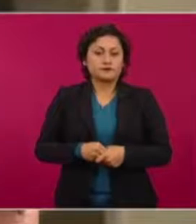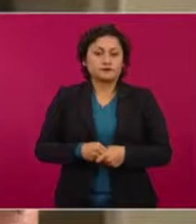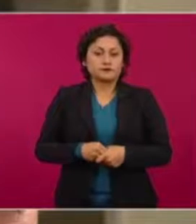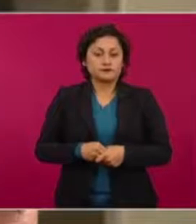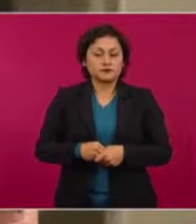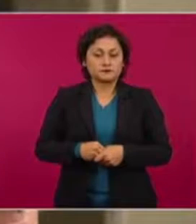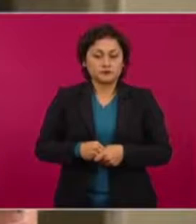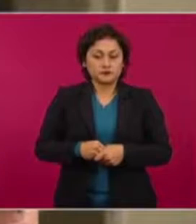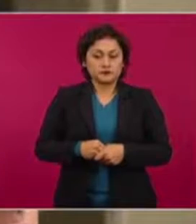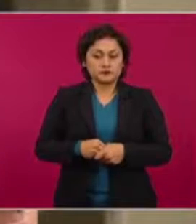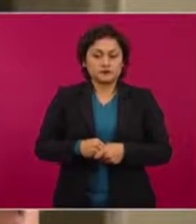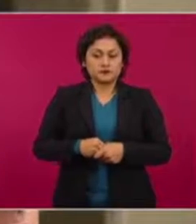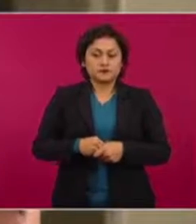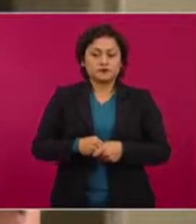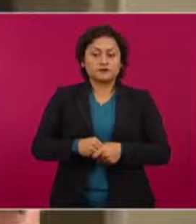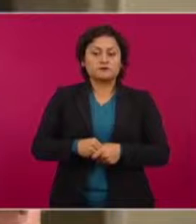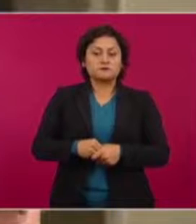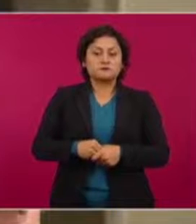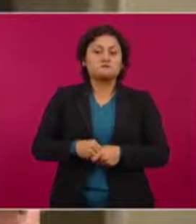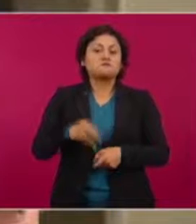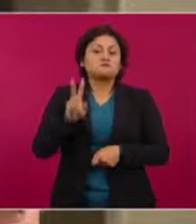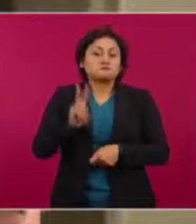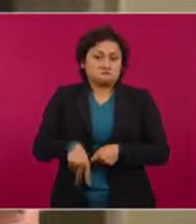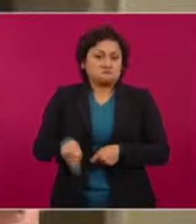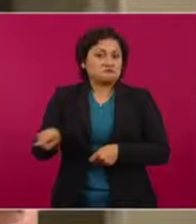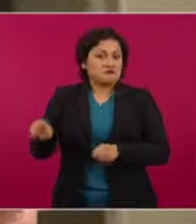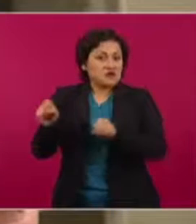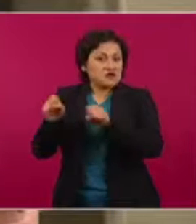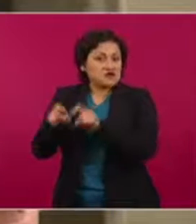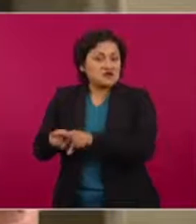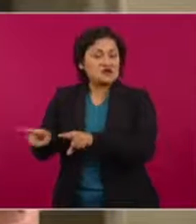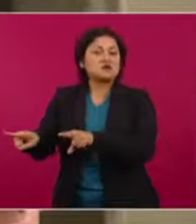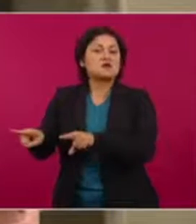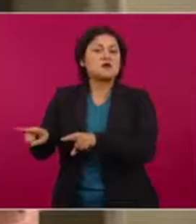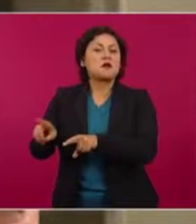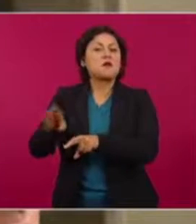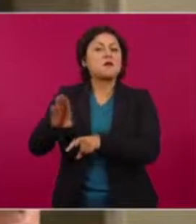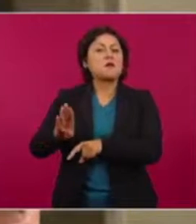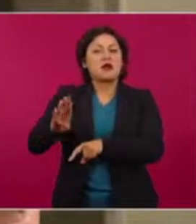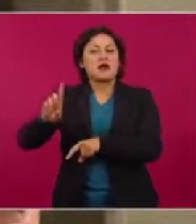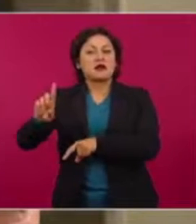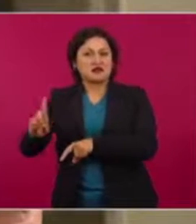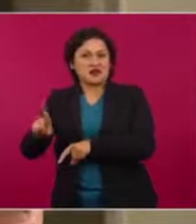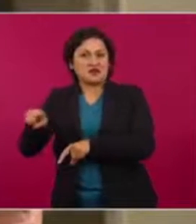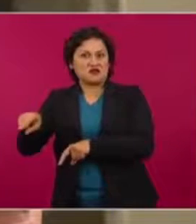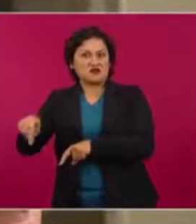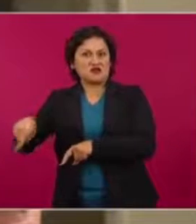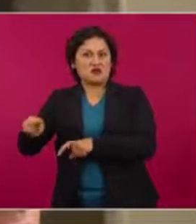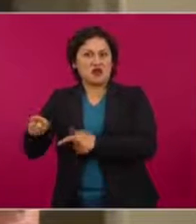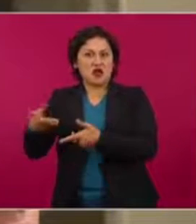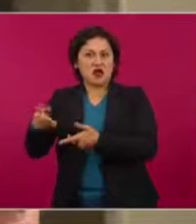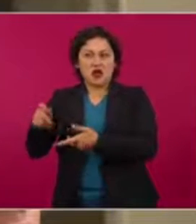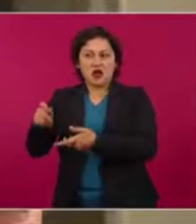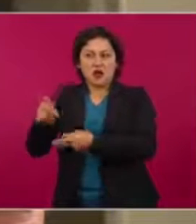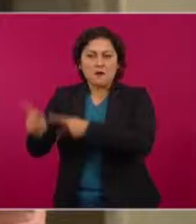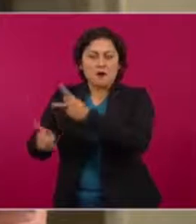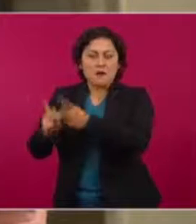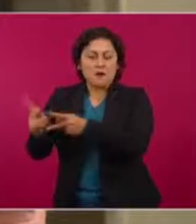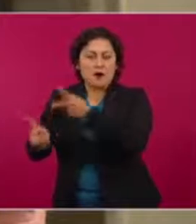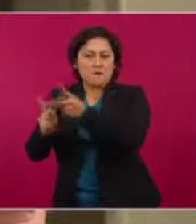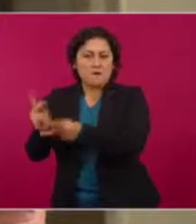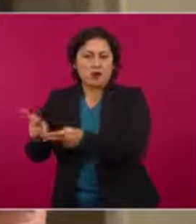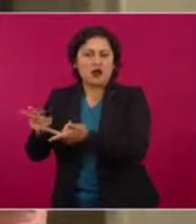casi todo se hizo con créditos de la banca de desarrollo y a fondo perdido de